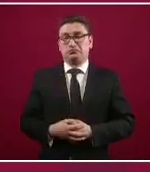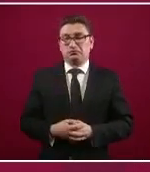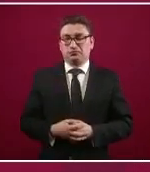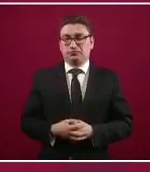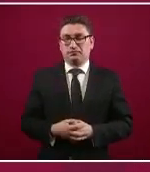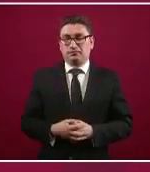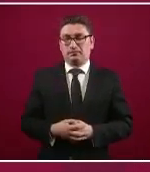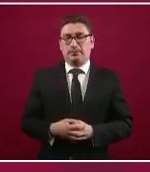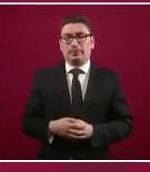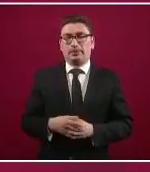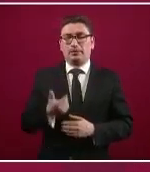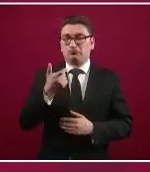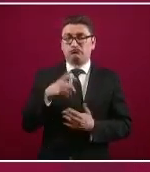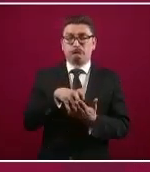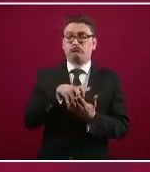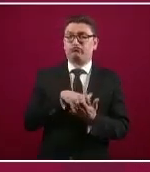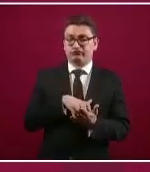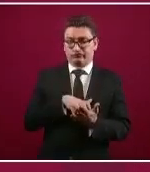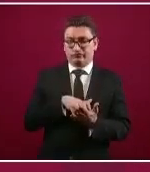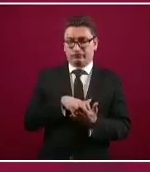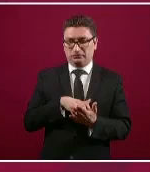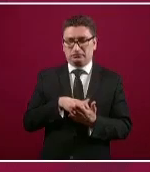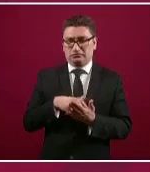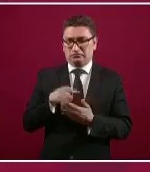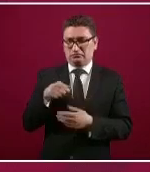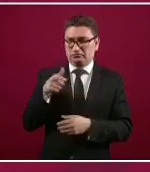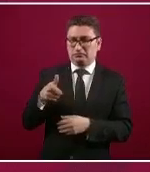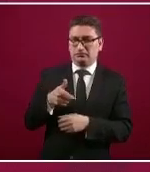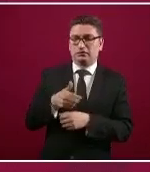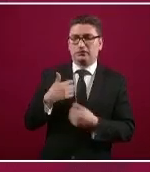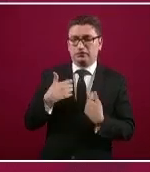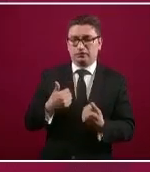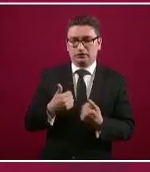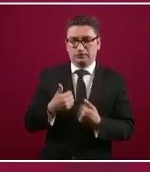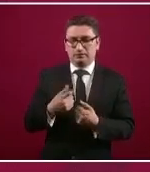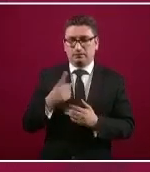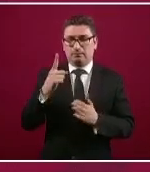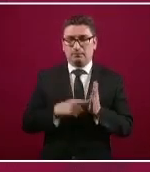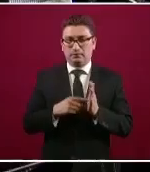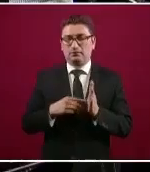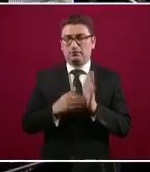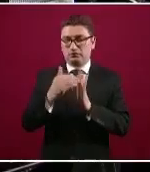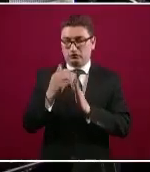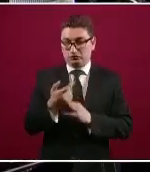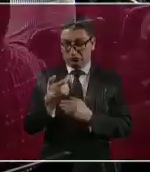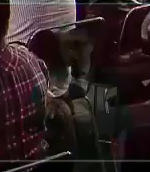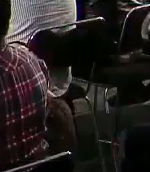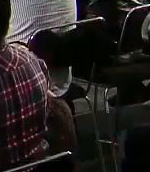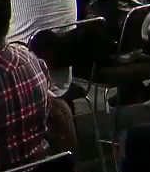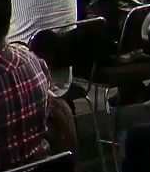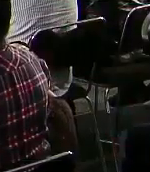Estamos hablando de un ahorro, según entiendo, de cerca de 1,000 millones de pesos.